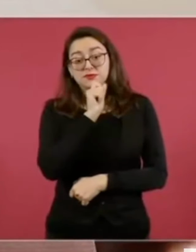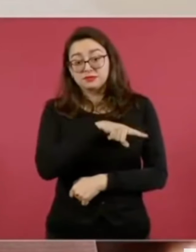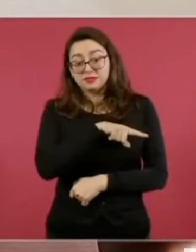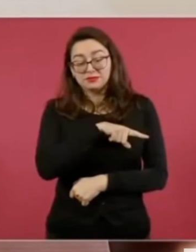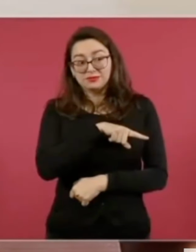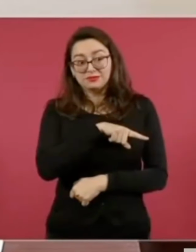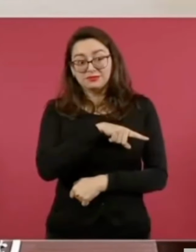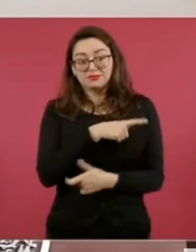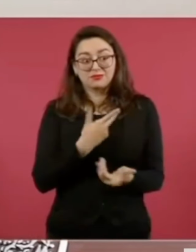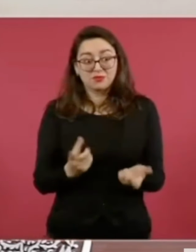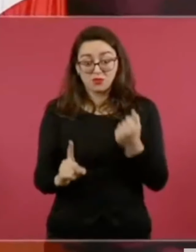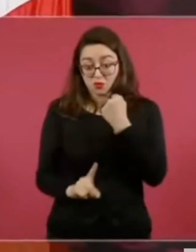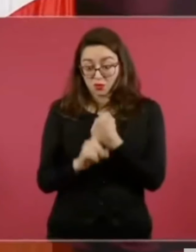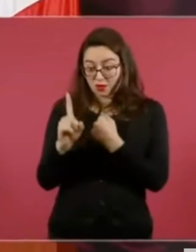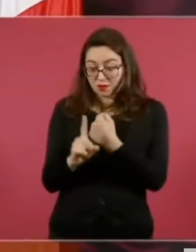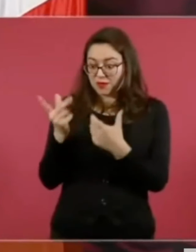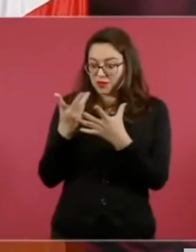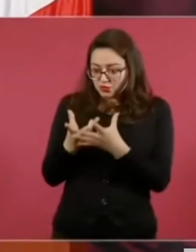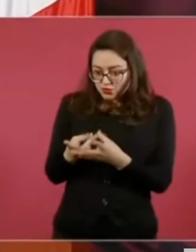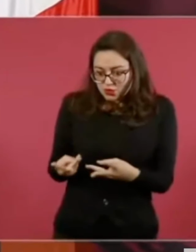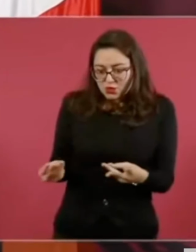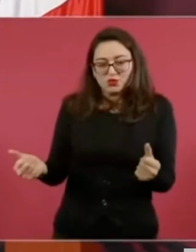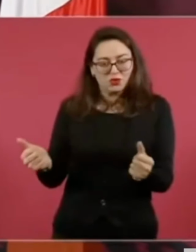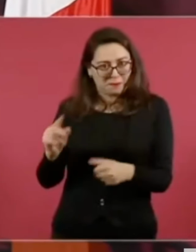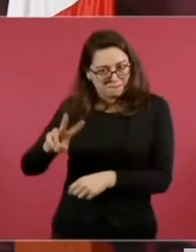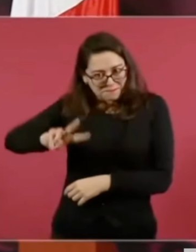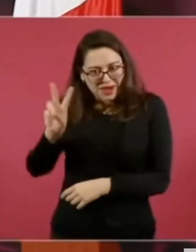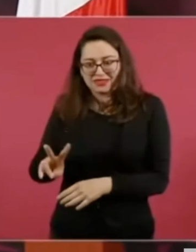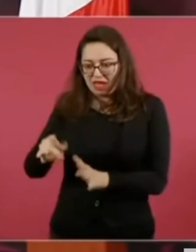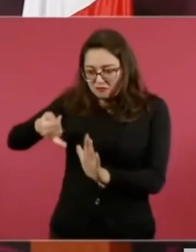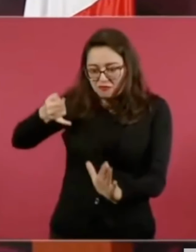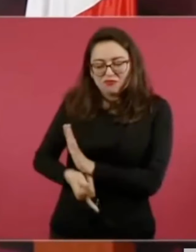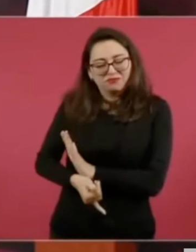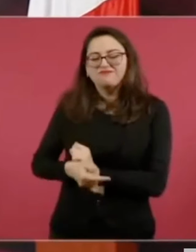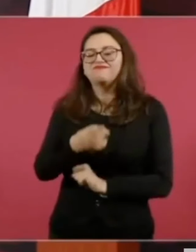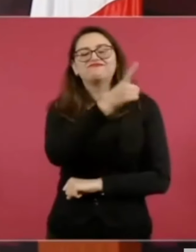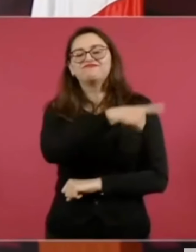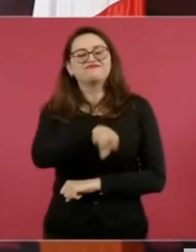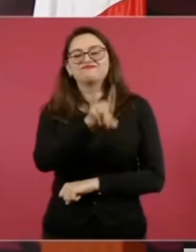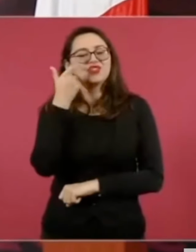No quieren ir al fondo,